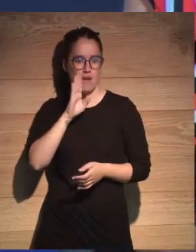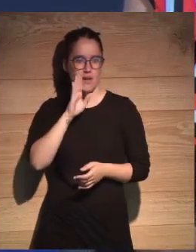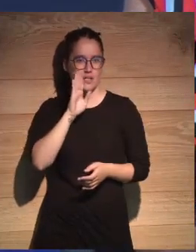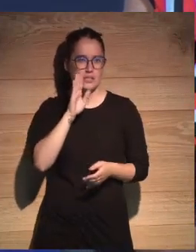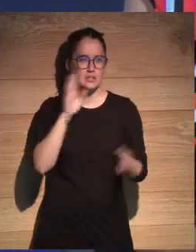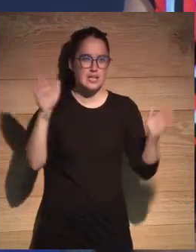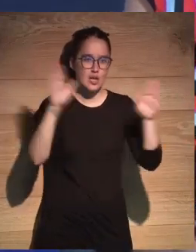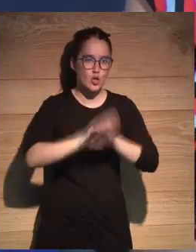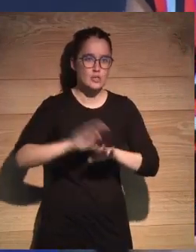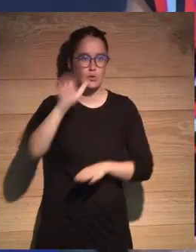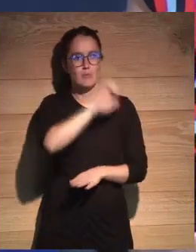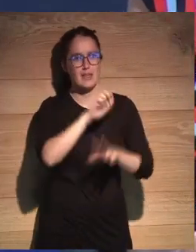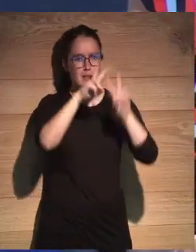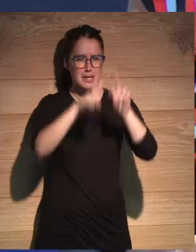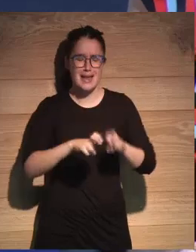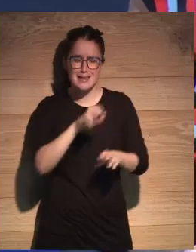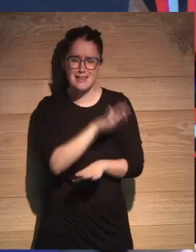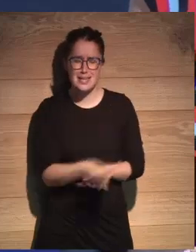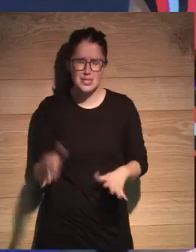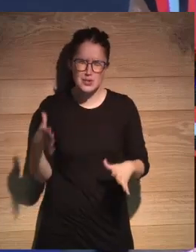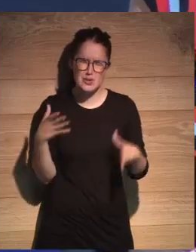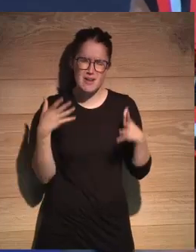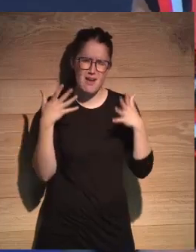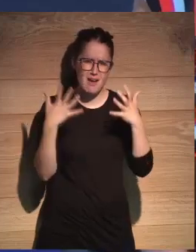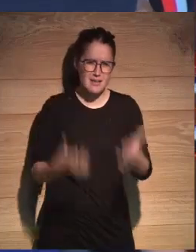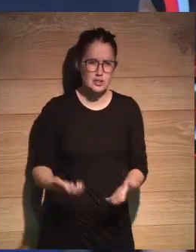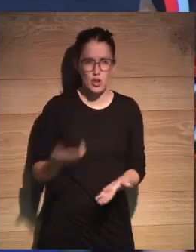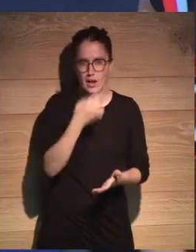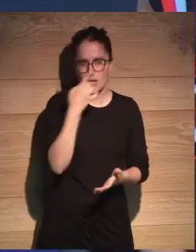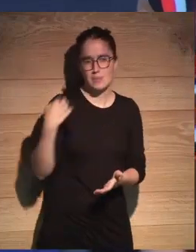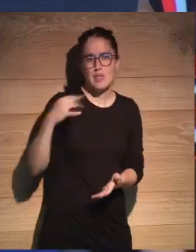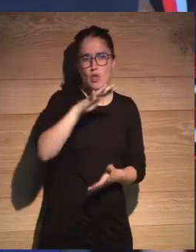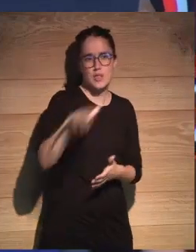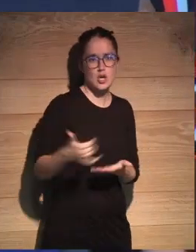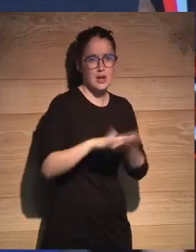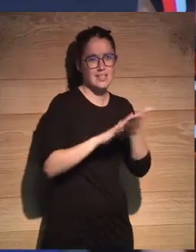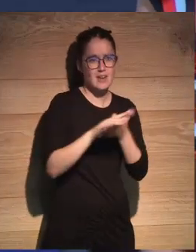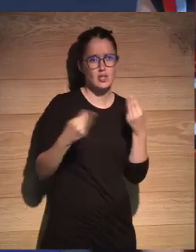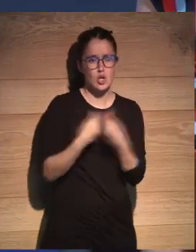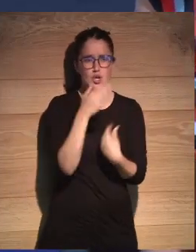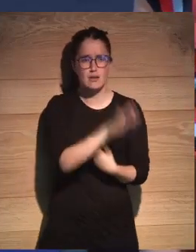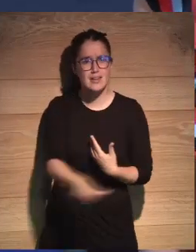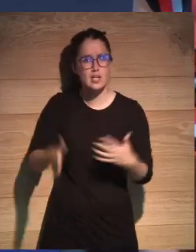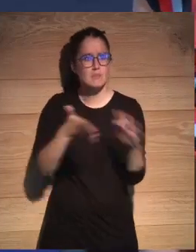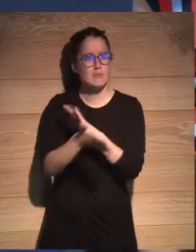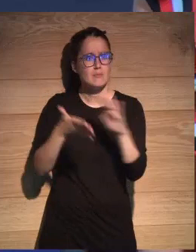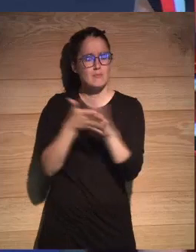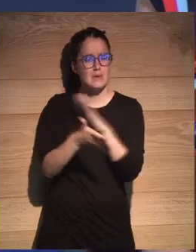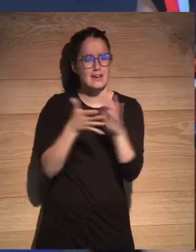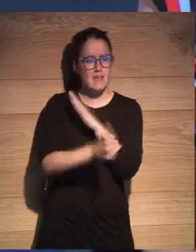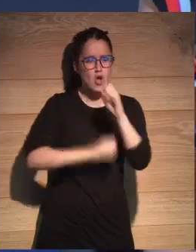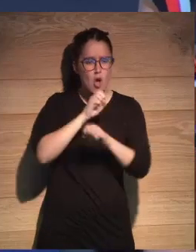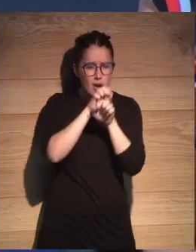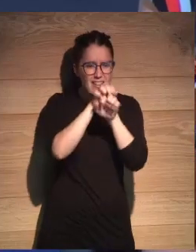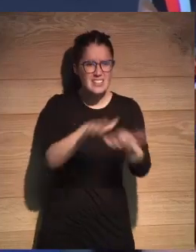Europea de los Investigadores está llena de niños. Yo el año pasado me pasé 5 horas sin parar de hablar a niños, explicándoles qué era la radioactividad, niños de 4 o